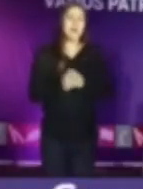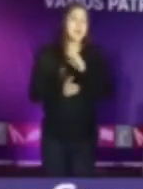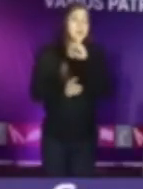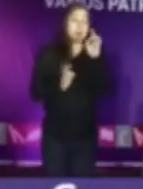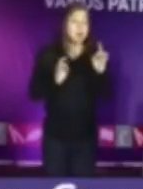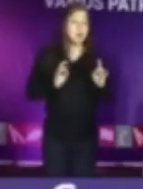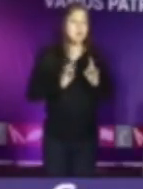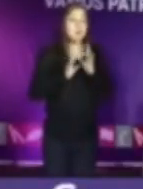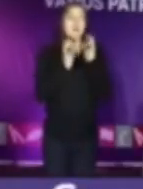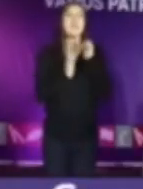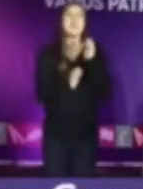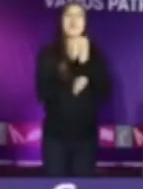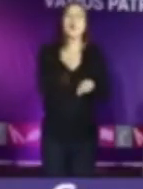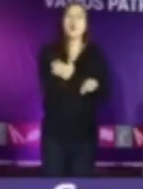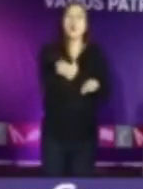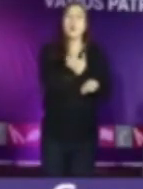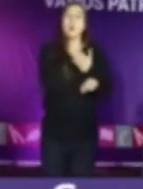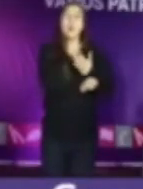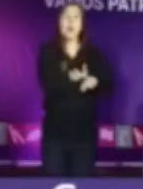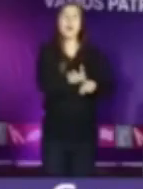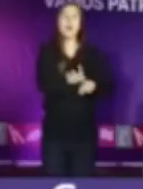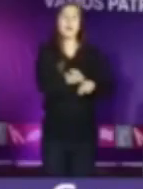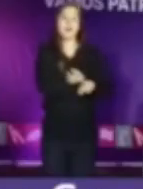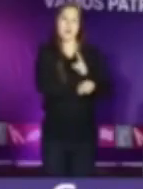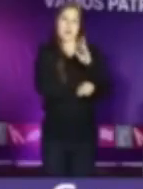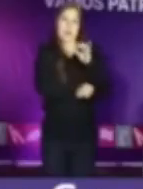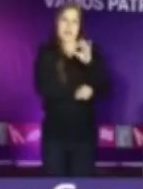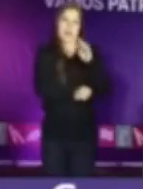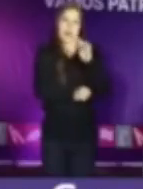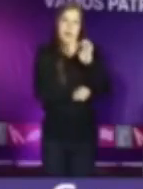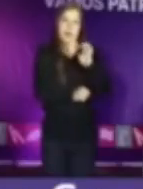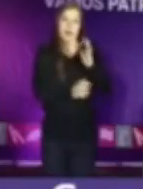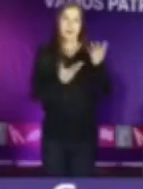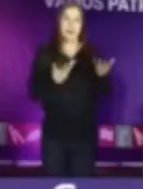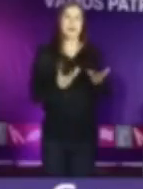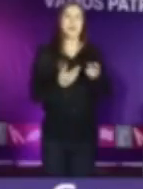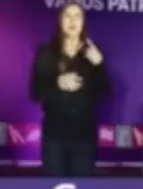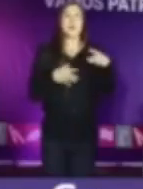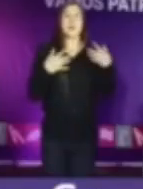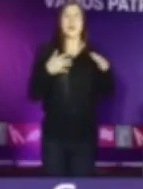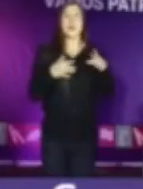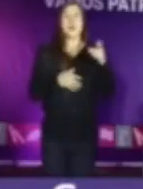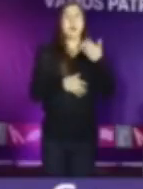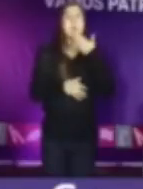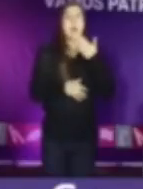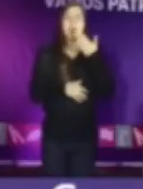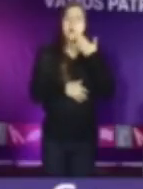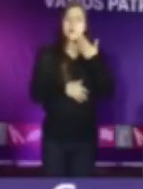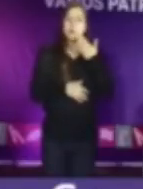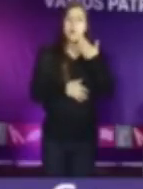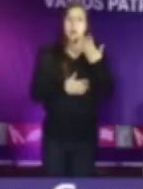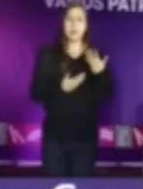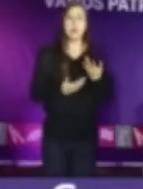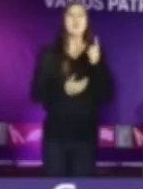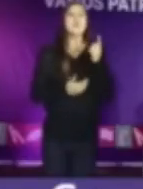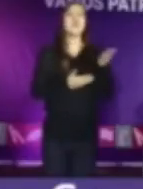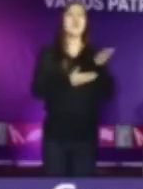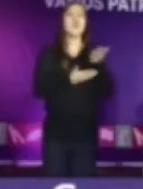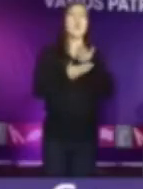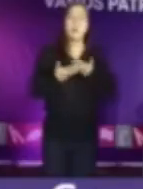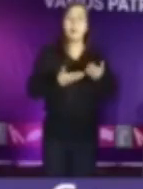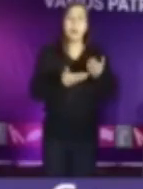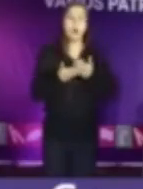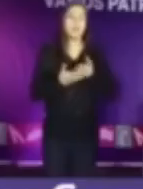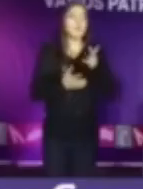viene acompañado no solamente por Vicente, porque Vicente es de una tremenda generosidad humana y comparte, no